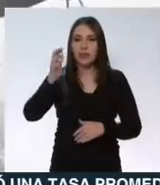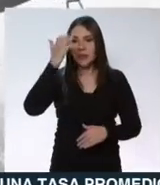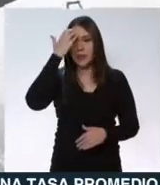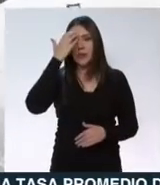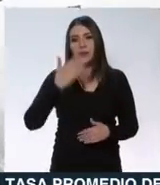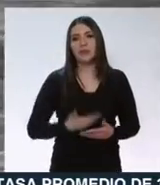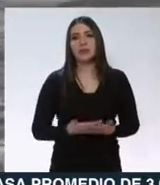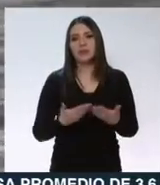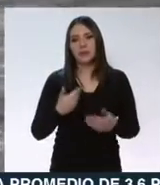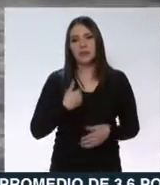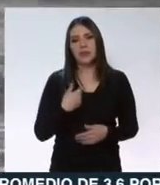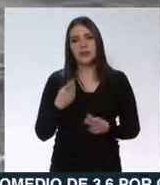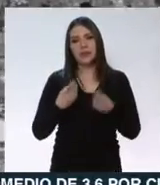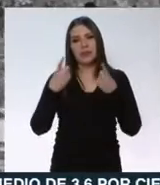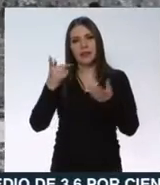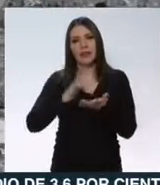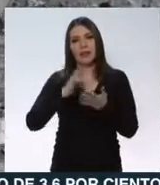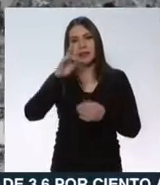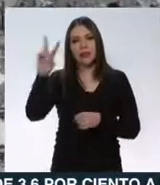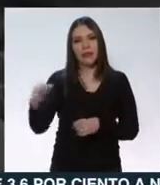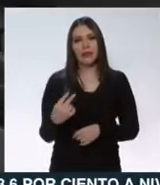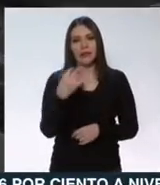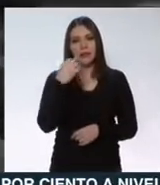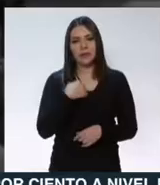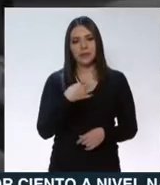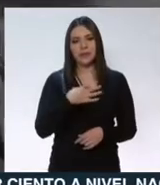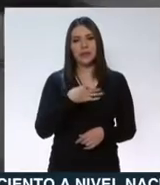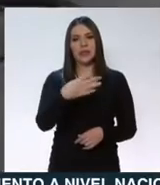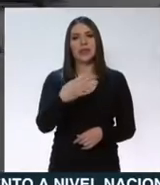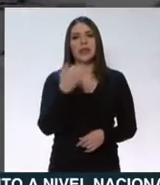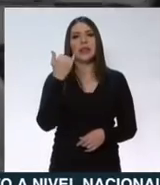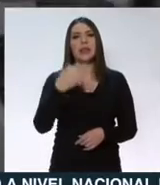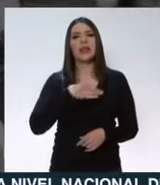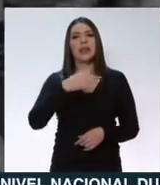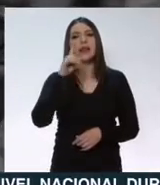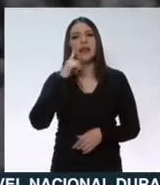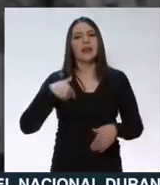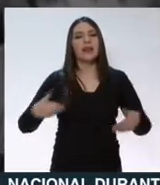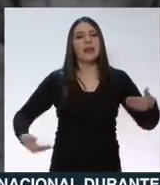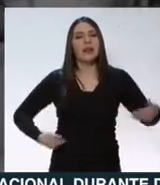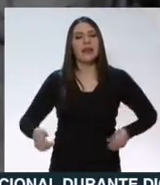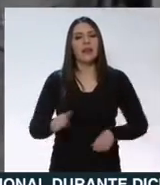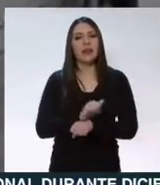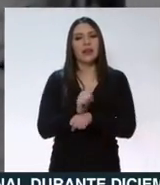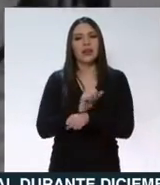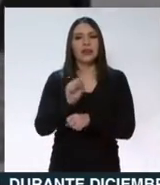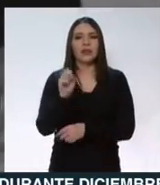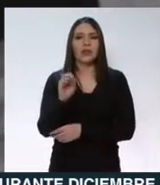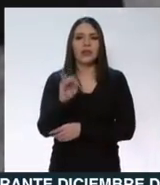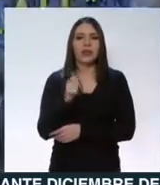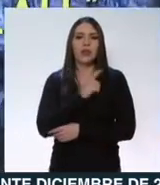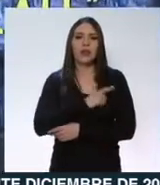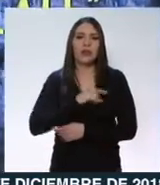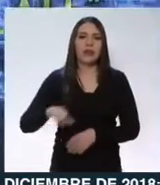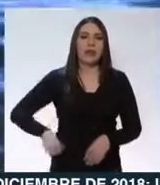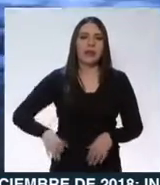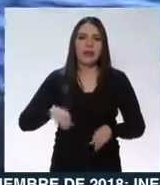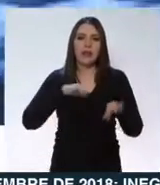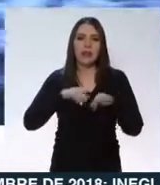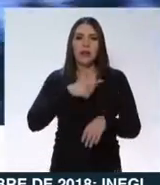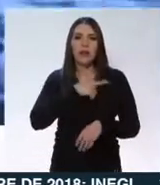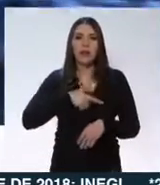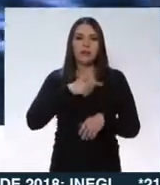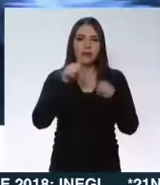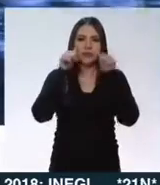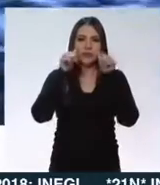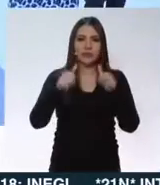le agradezco que voltearon a ver a Sofía y que les pareció interesante ese trabajo y lo tomaron en cuenta.